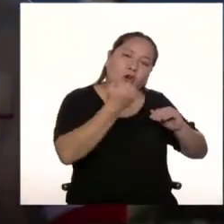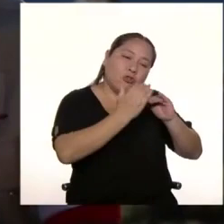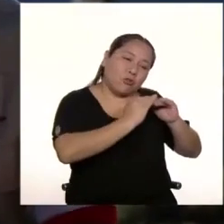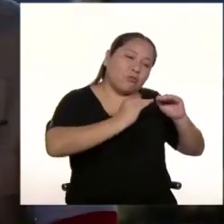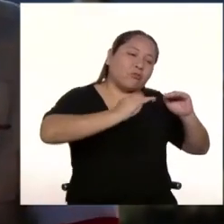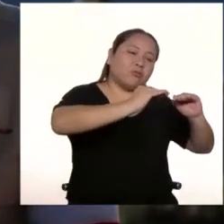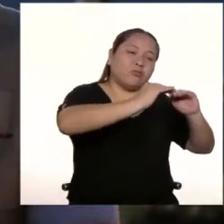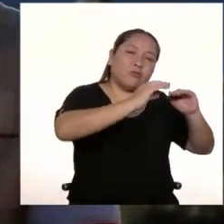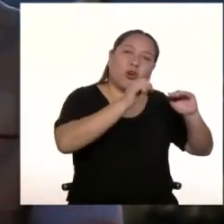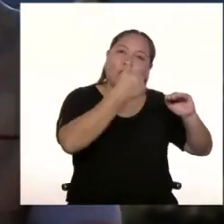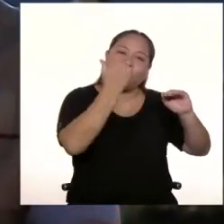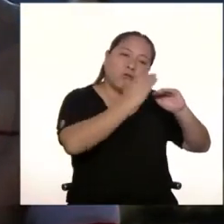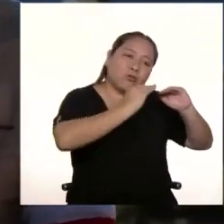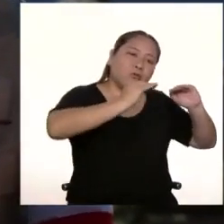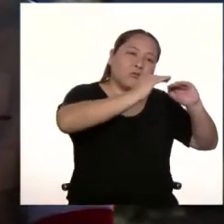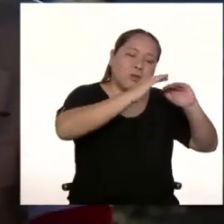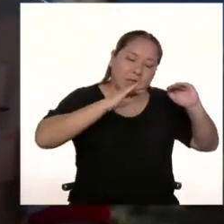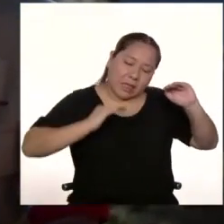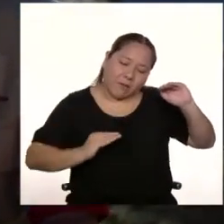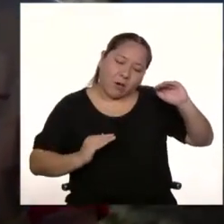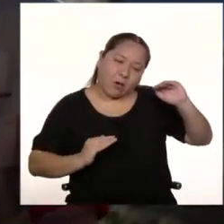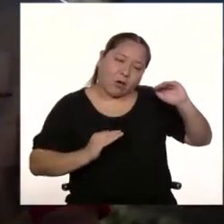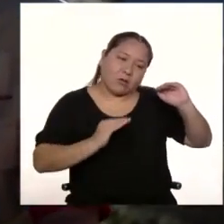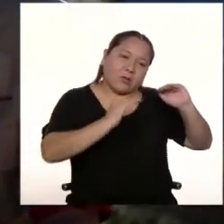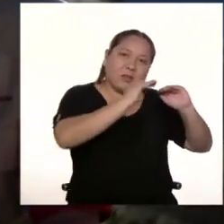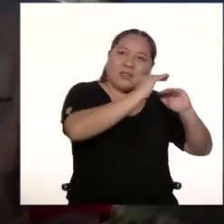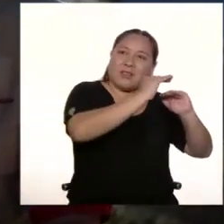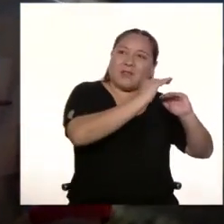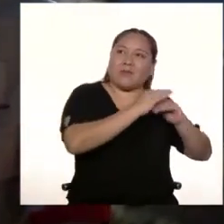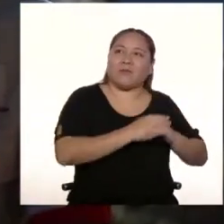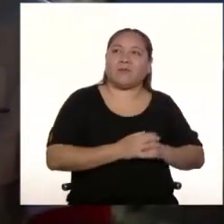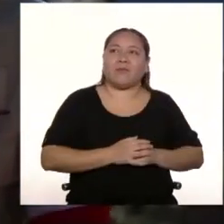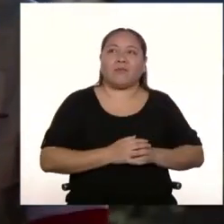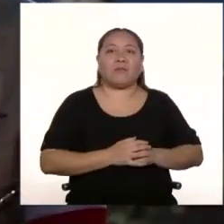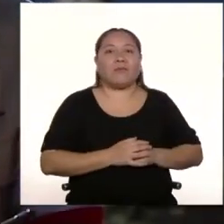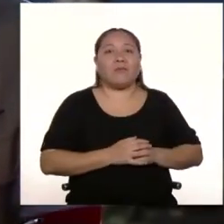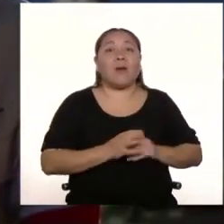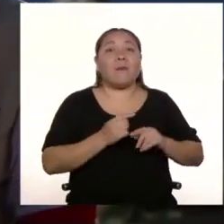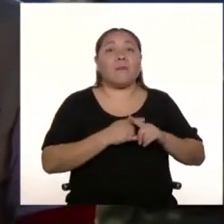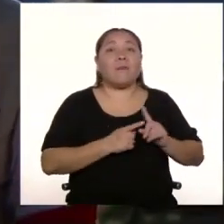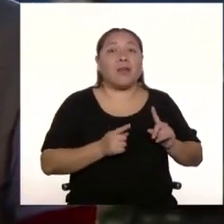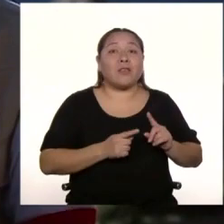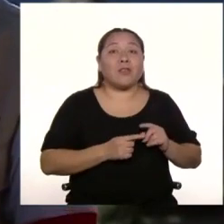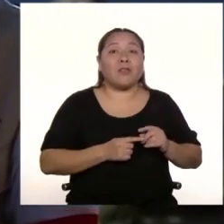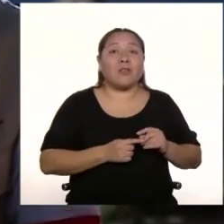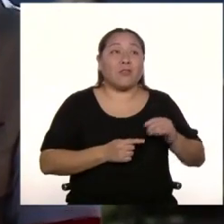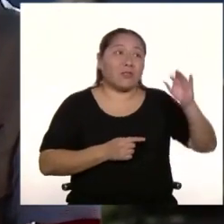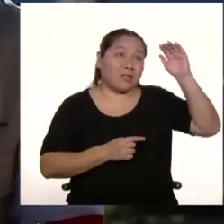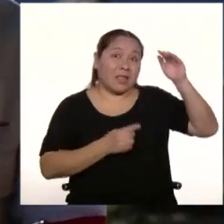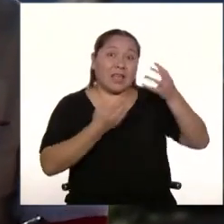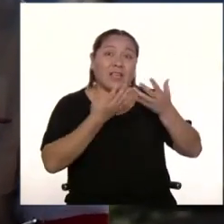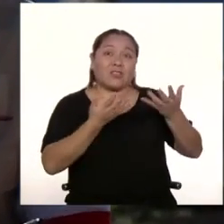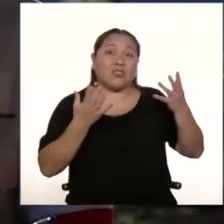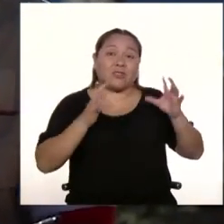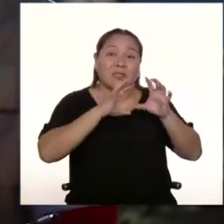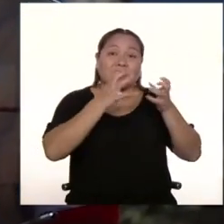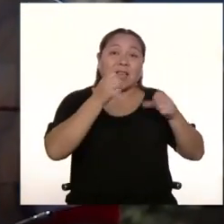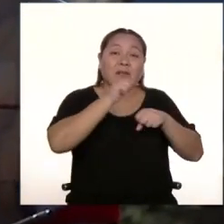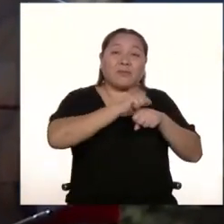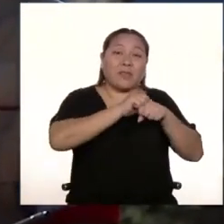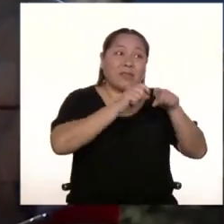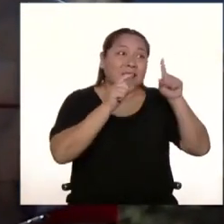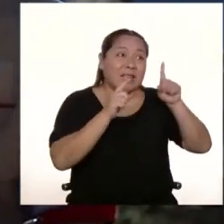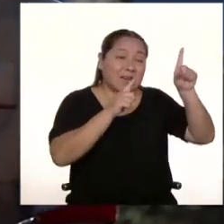otra terraza, de abajo hacia arriba, pero el material constructivo viene de arriba hacia abajo, que